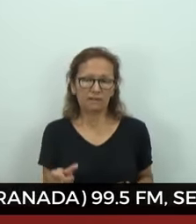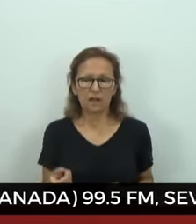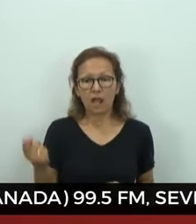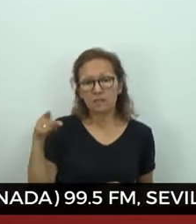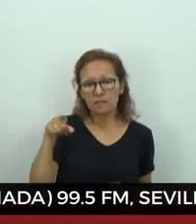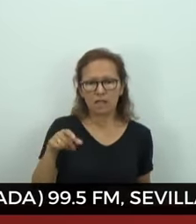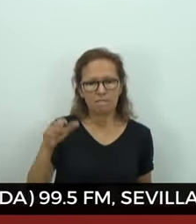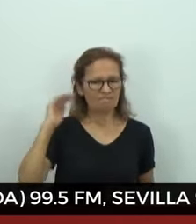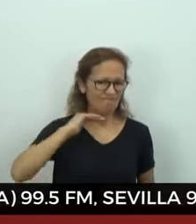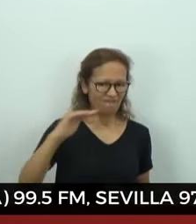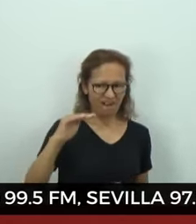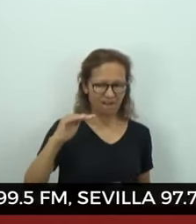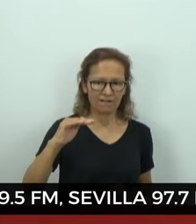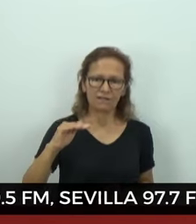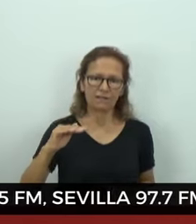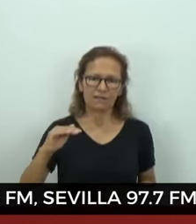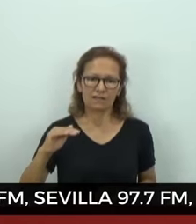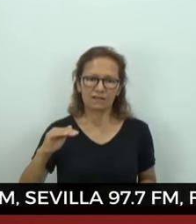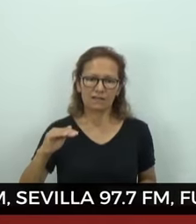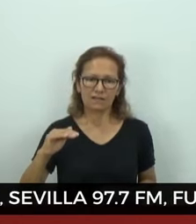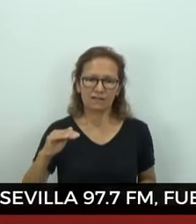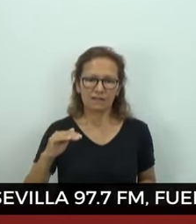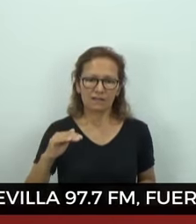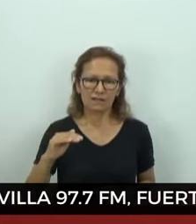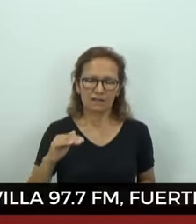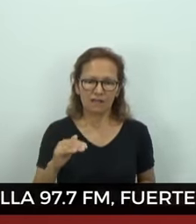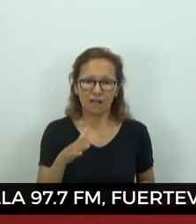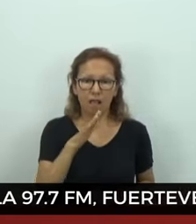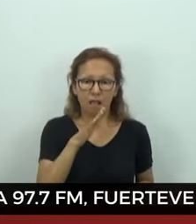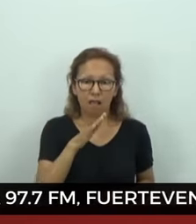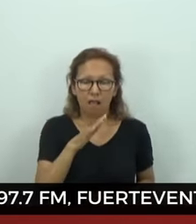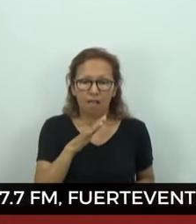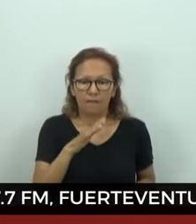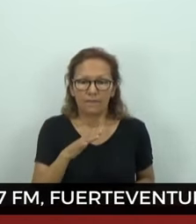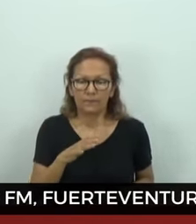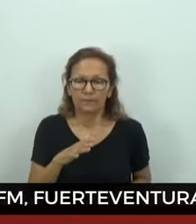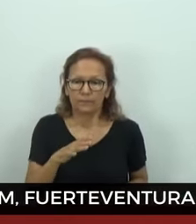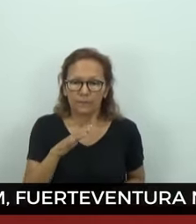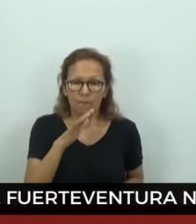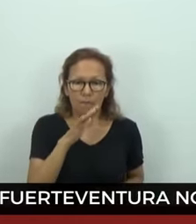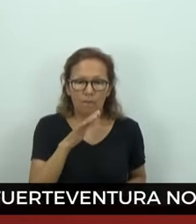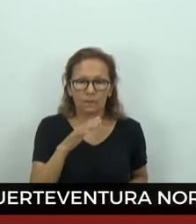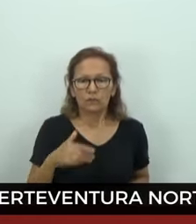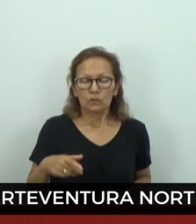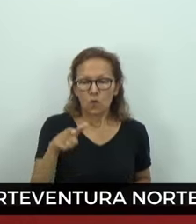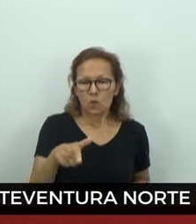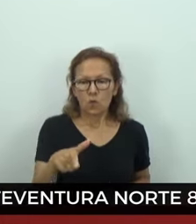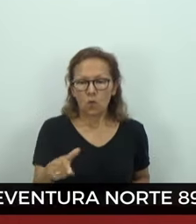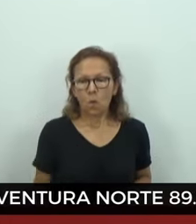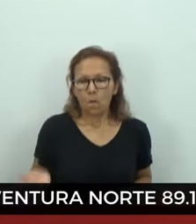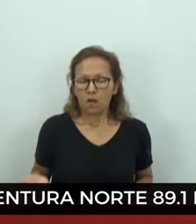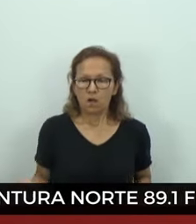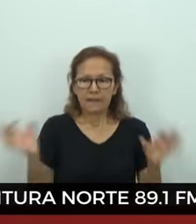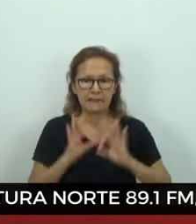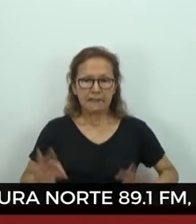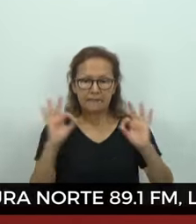te menosprecia, es porque no conoce el precio que tienes. Por eso se llama menospreciar. No